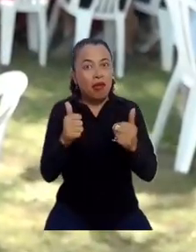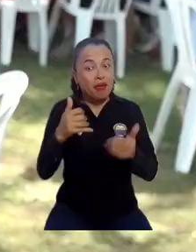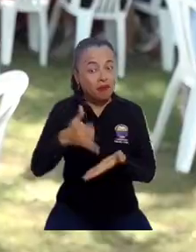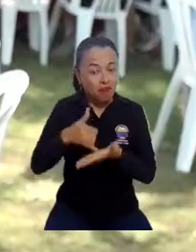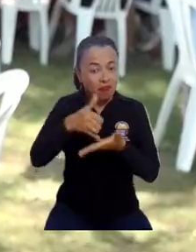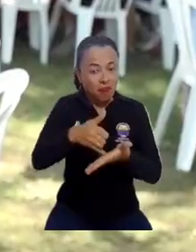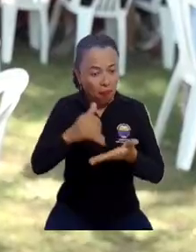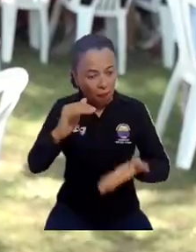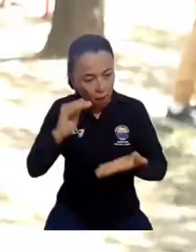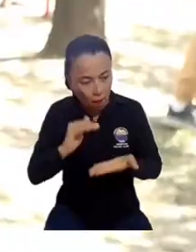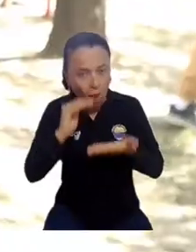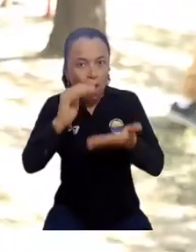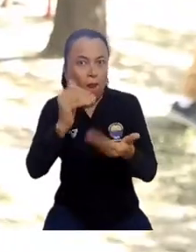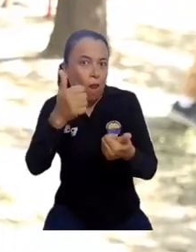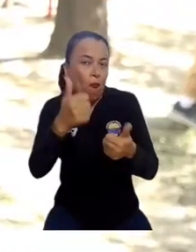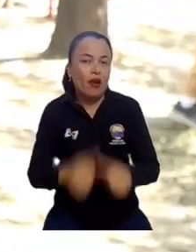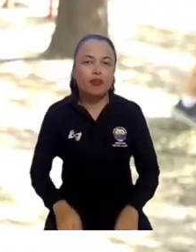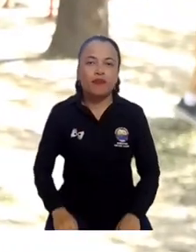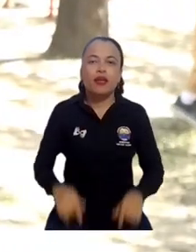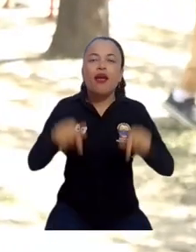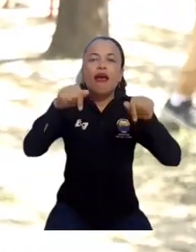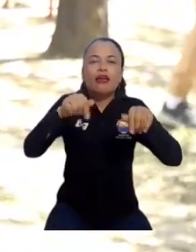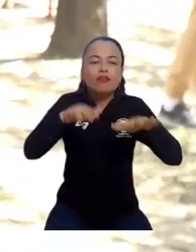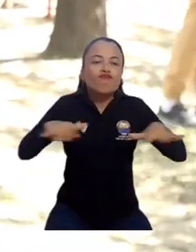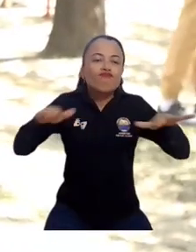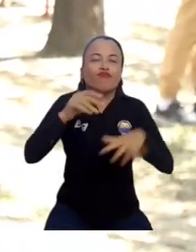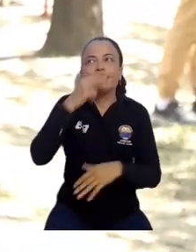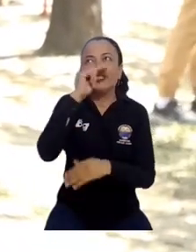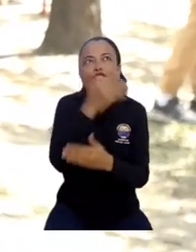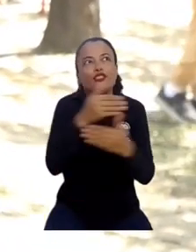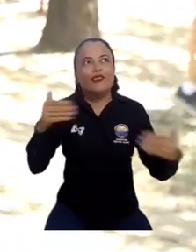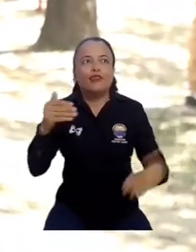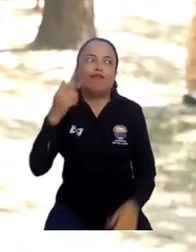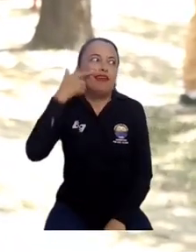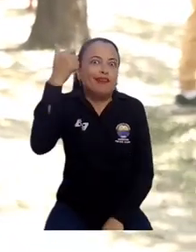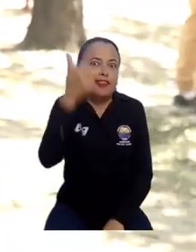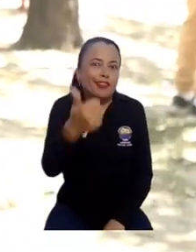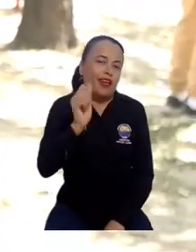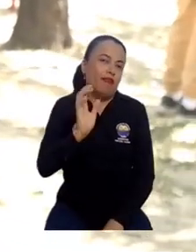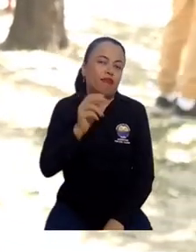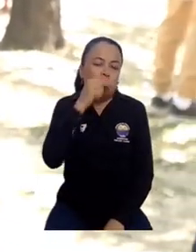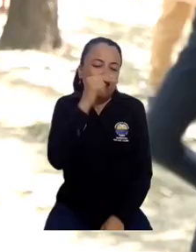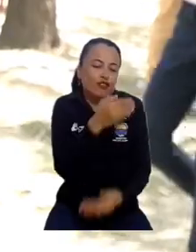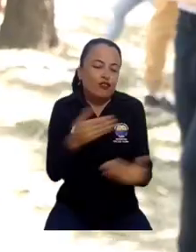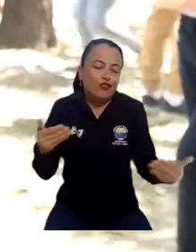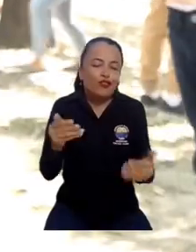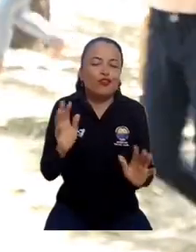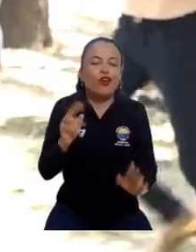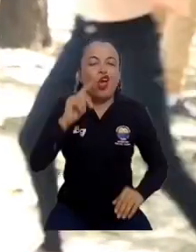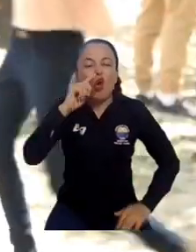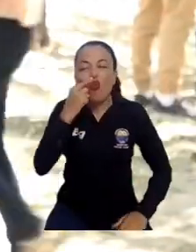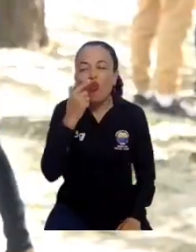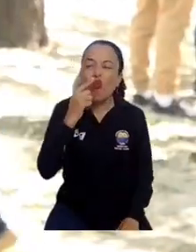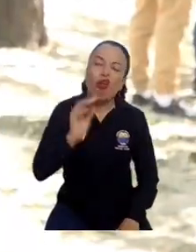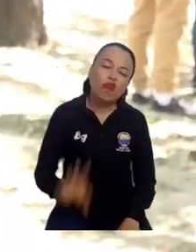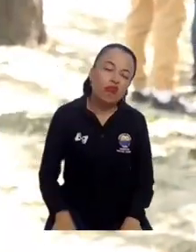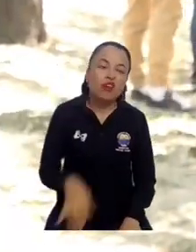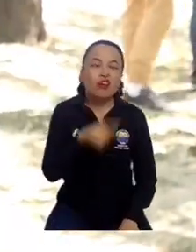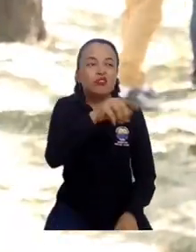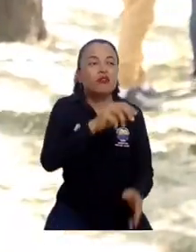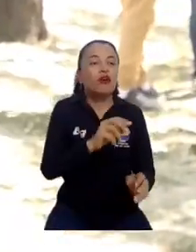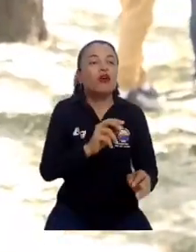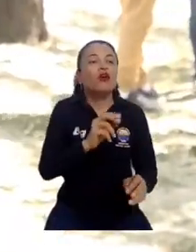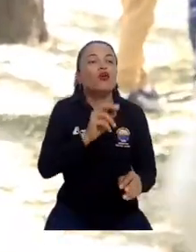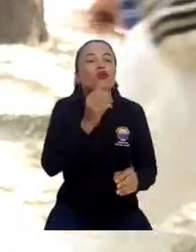organización y buenos premios. Esta parte para los niños sería algo muy divertido para que no se aburran con